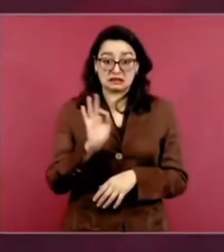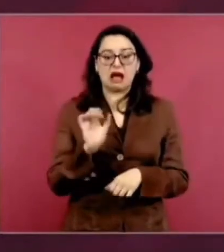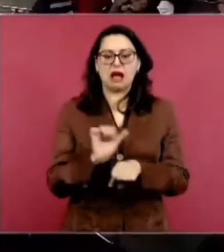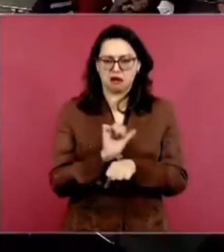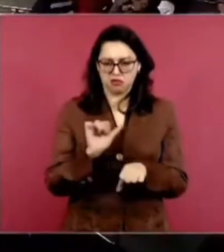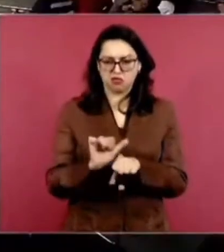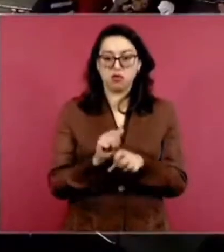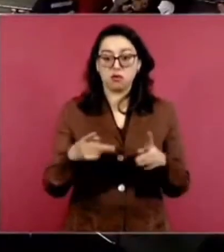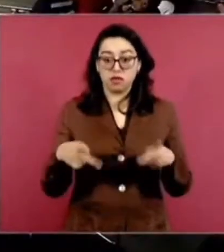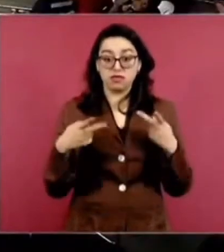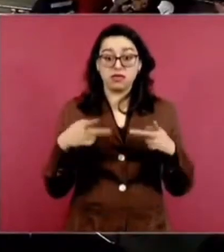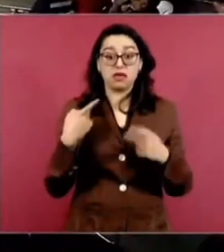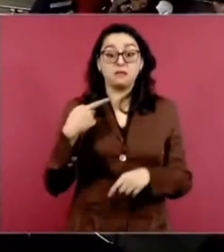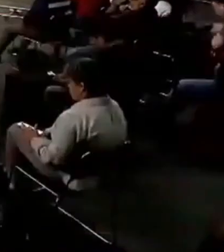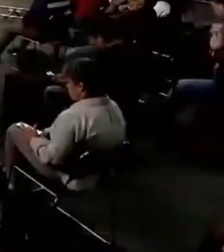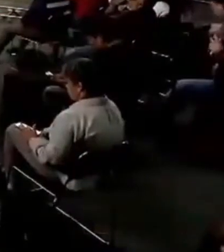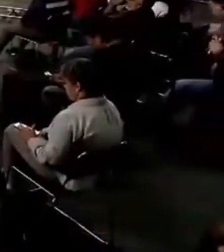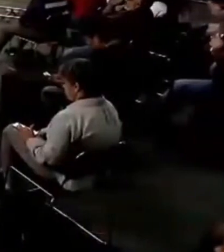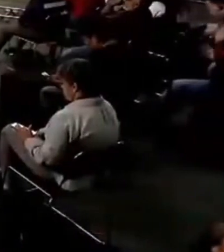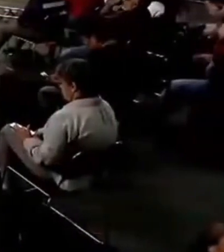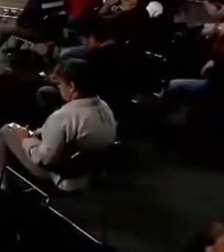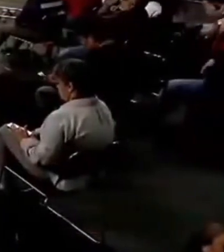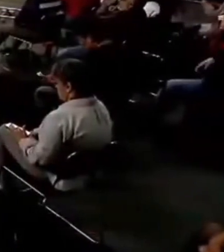dólares más por un vehículo